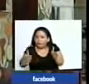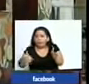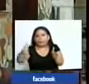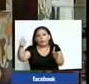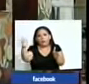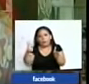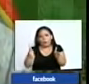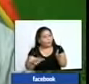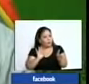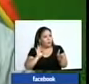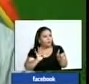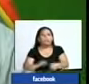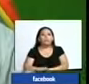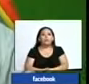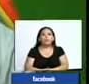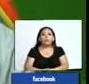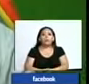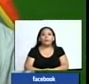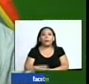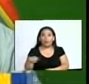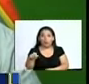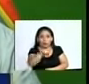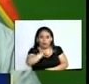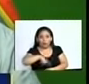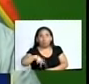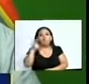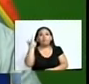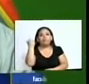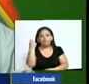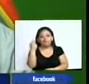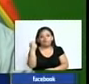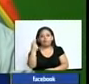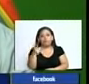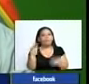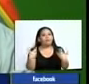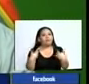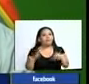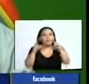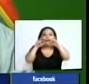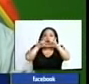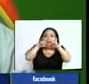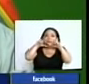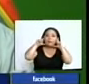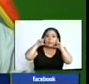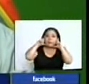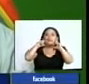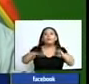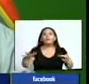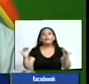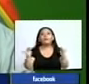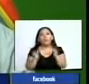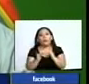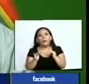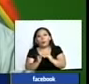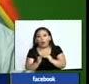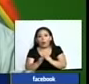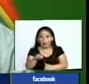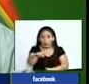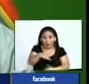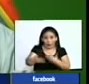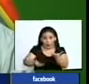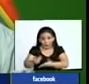fueron efectivas. La gente estuvo entendiendo de que tenían que andar con el uso de mascarillas, y sobre todo una o dos personas en